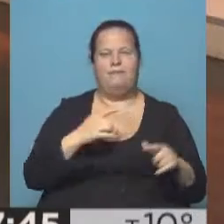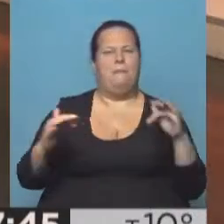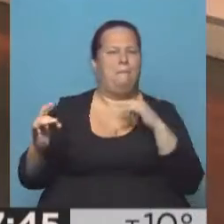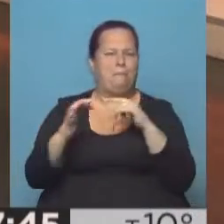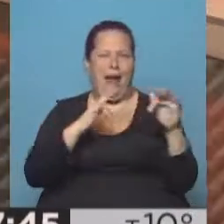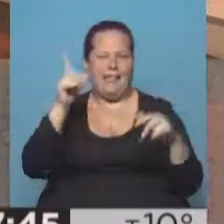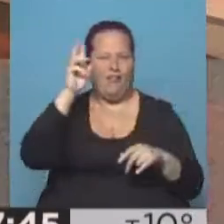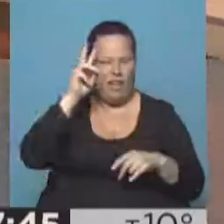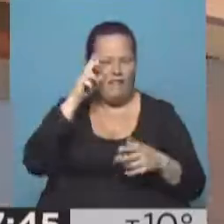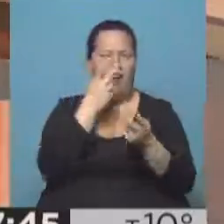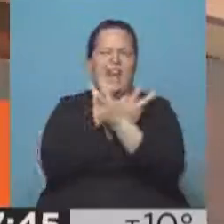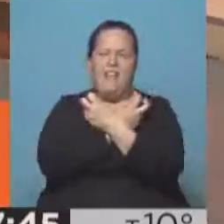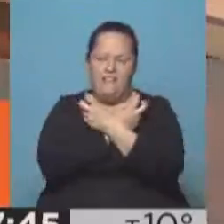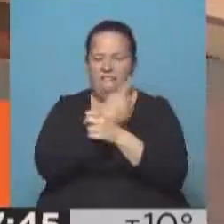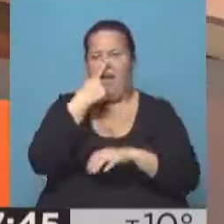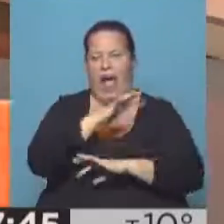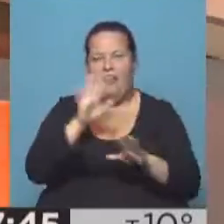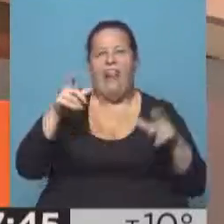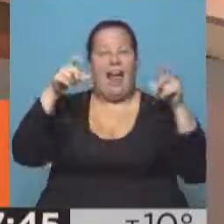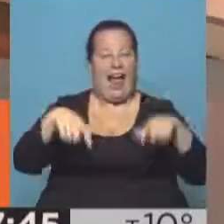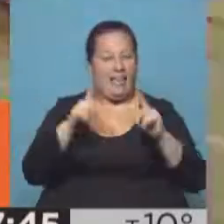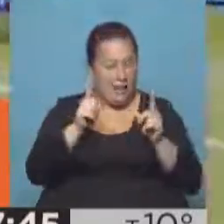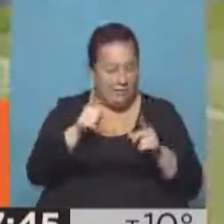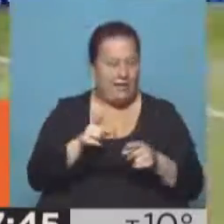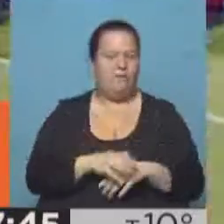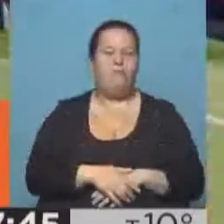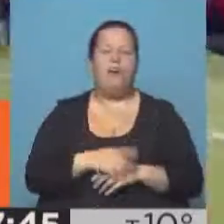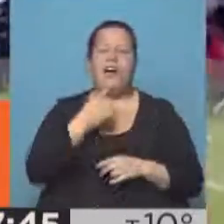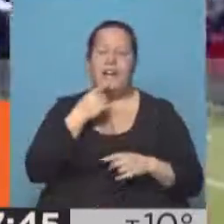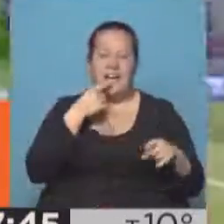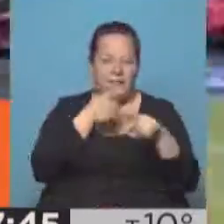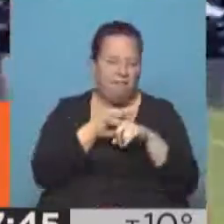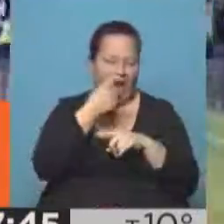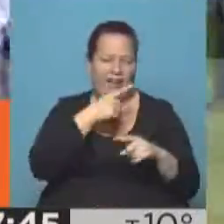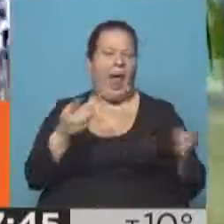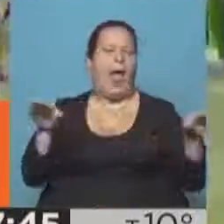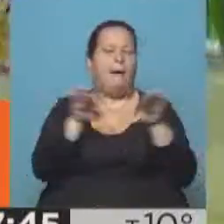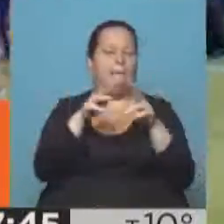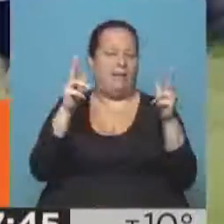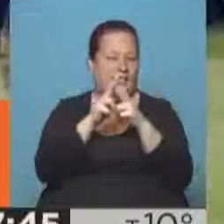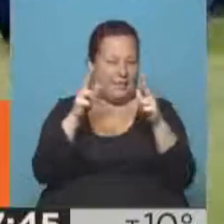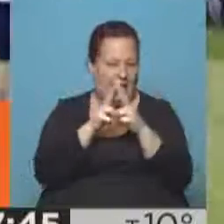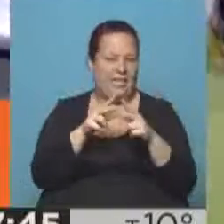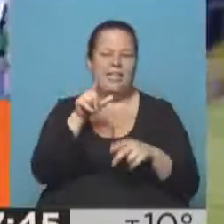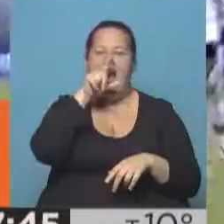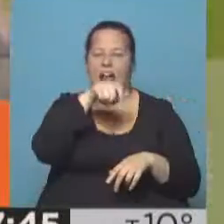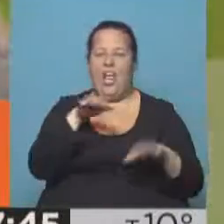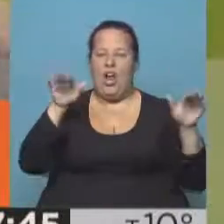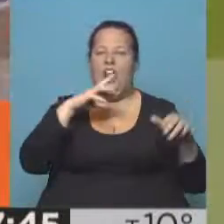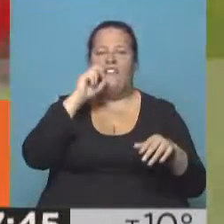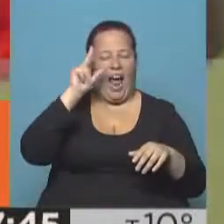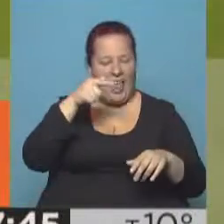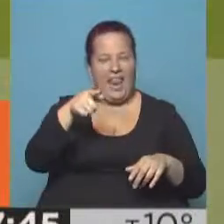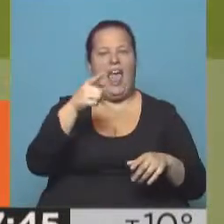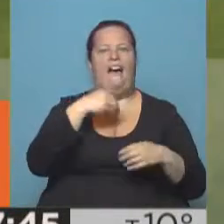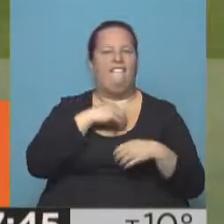Partidazo en Varela, Defensa y Justicia, que finalmente en su estadio recibía a River y que terminó empatando 3-3. El Halcón de Varela así fue recibido